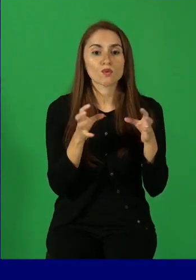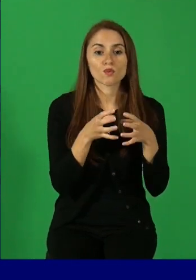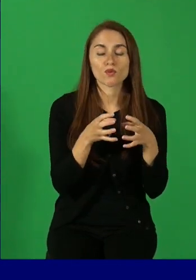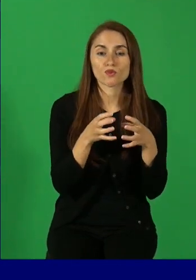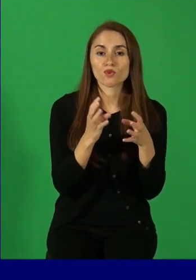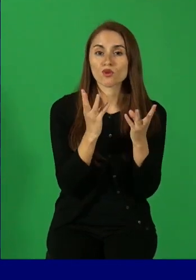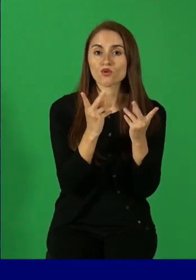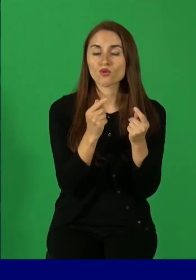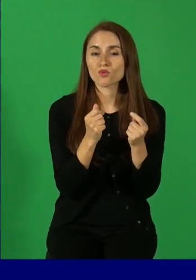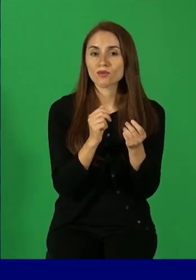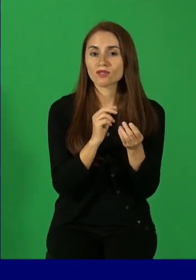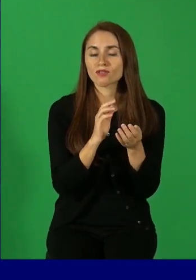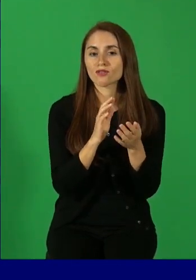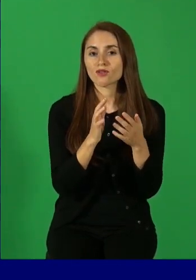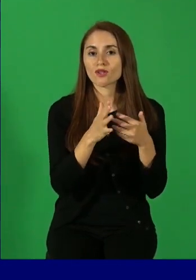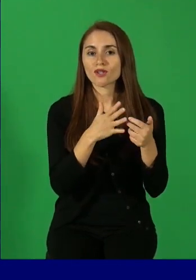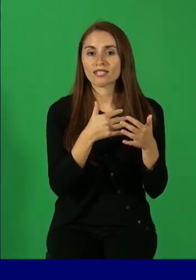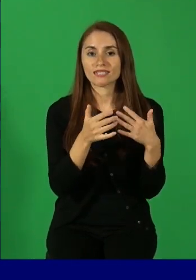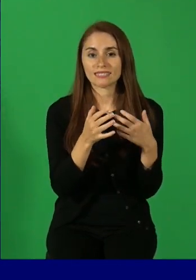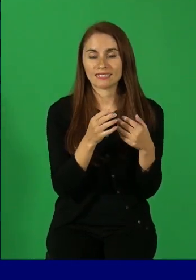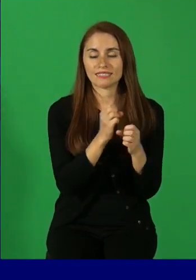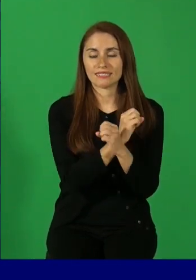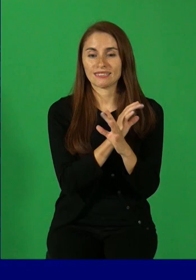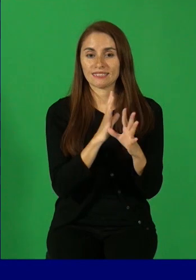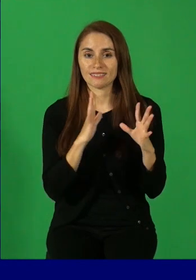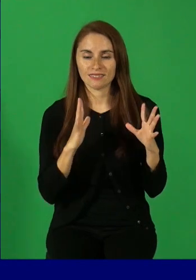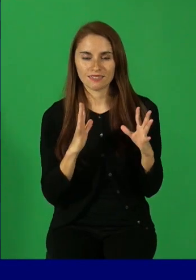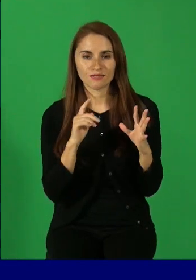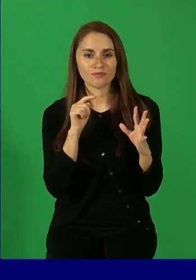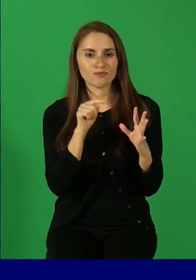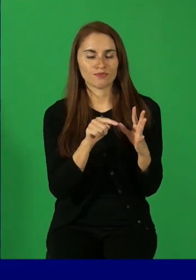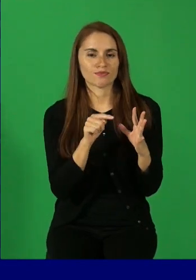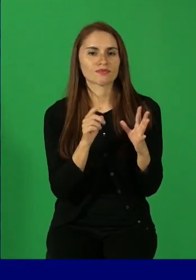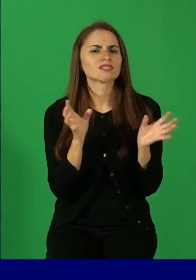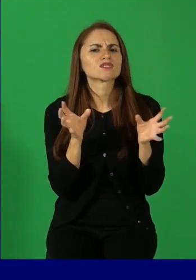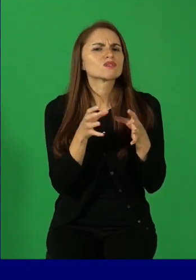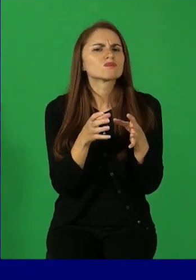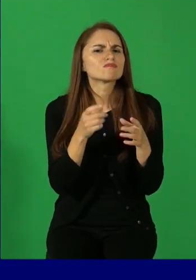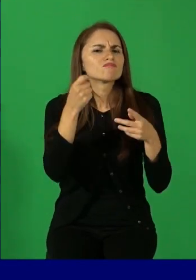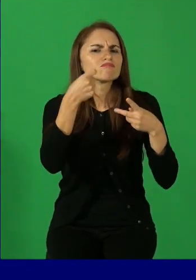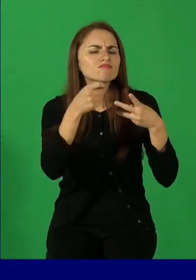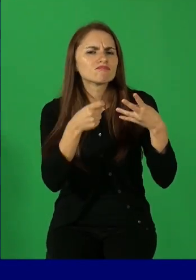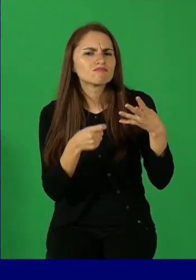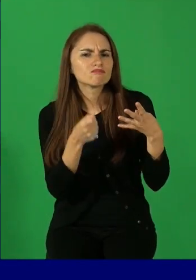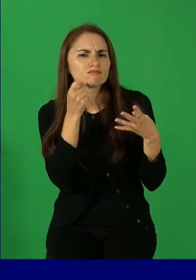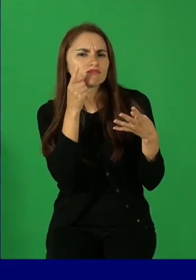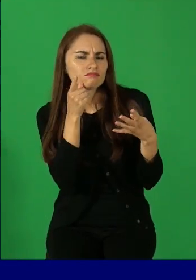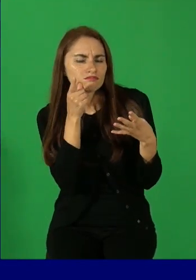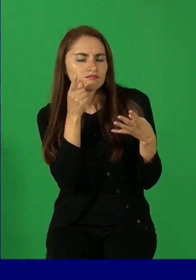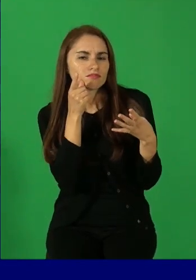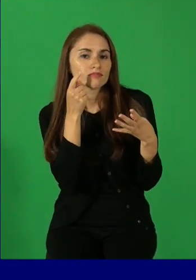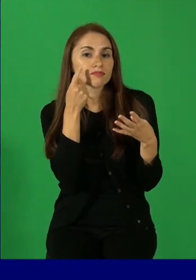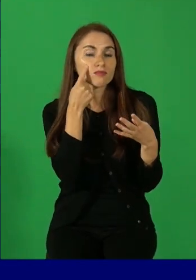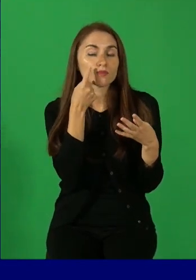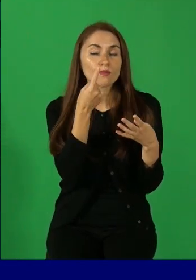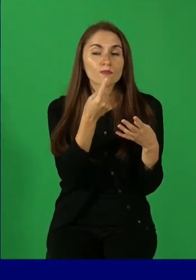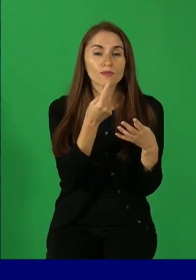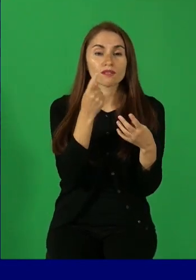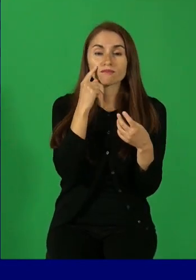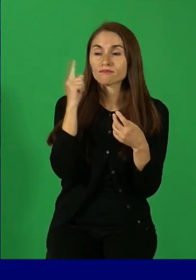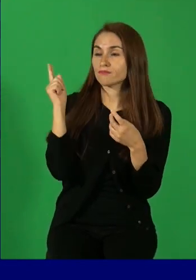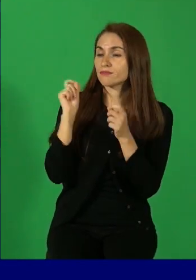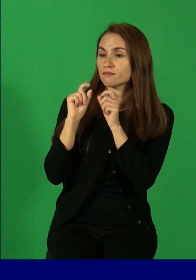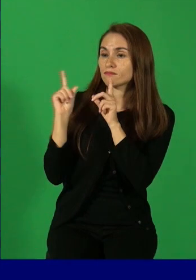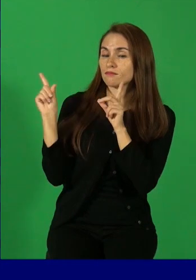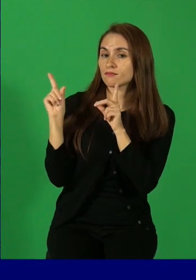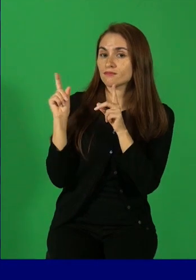de los números enteros. Ahora, ¿qué características tenía este conjunto en particular? Si tú puedes observar,